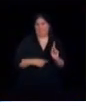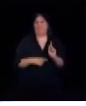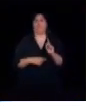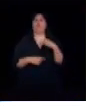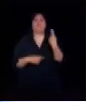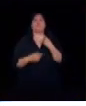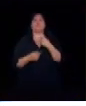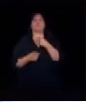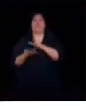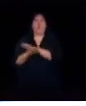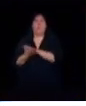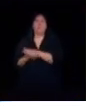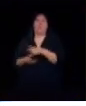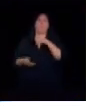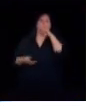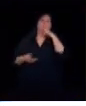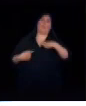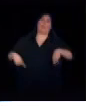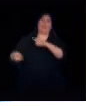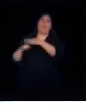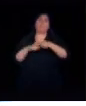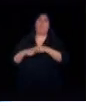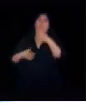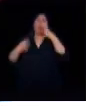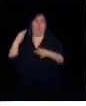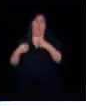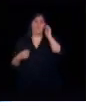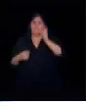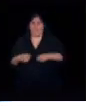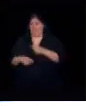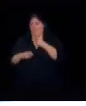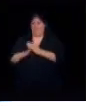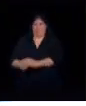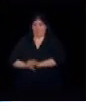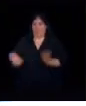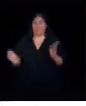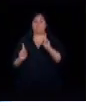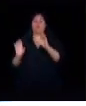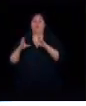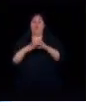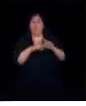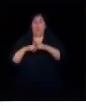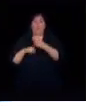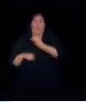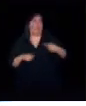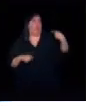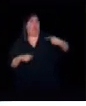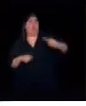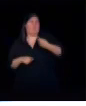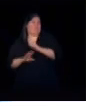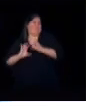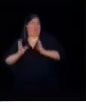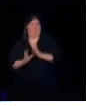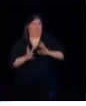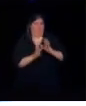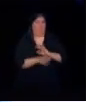Pujaro sea exitoso es Juan Schiaretti, que tiene que ser presidente de la Nación, que el 22 de octubre tiene que llegar al balotaje, convocar al gobierno de